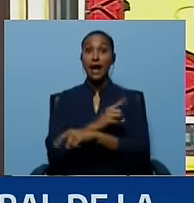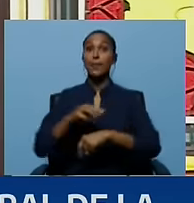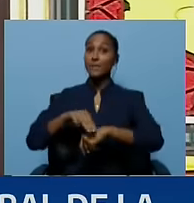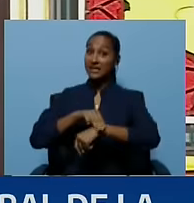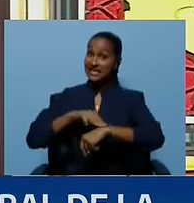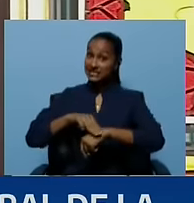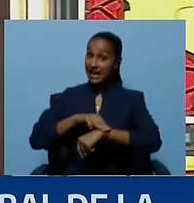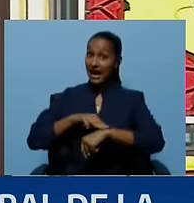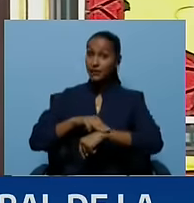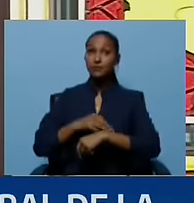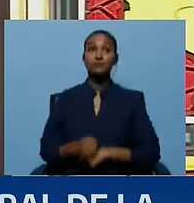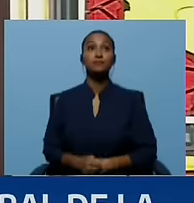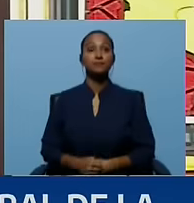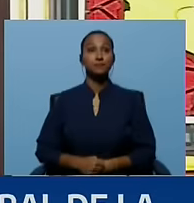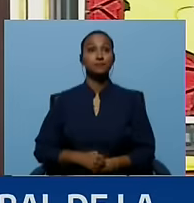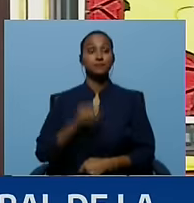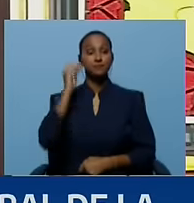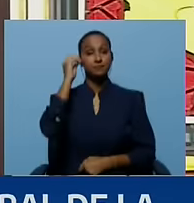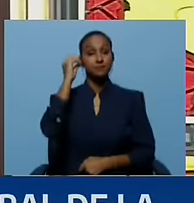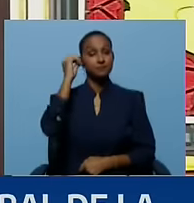económico, que es tan fundamental.